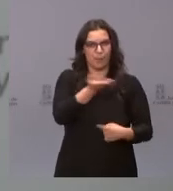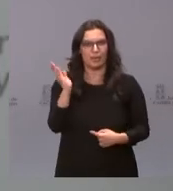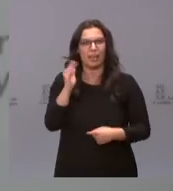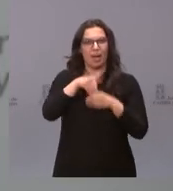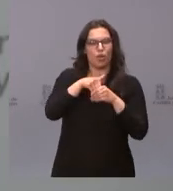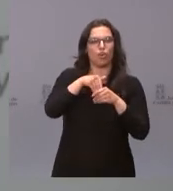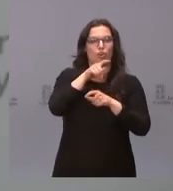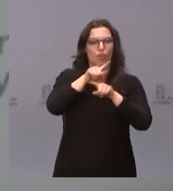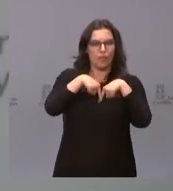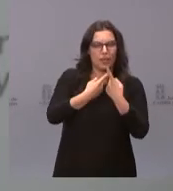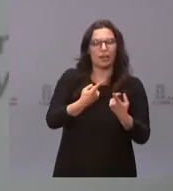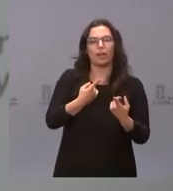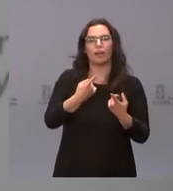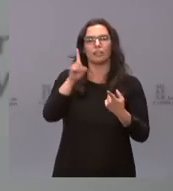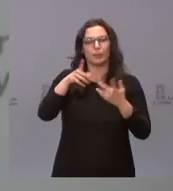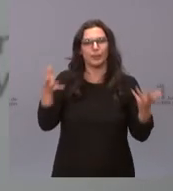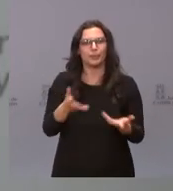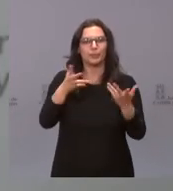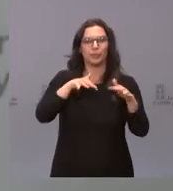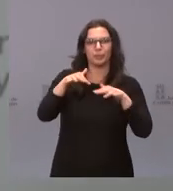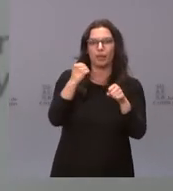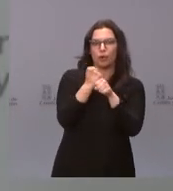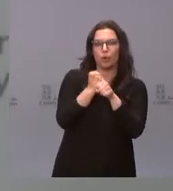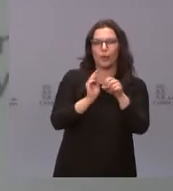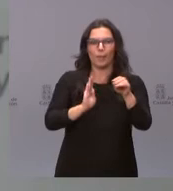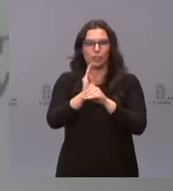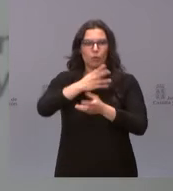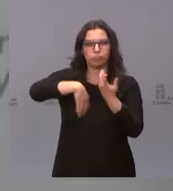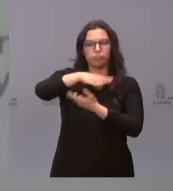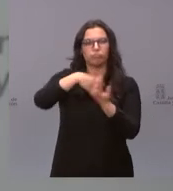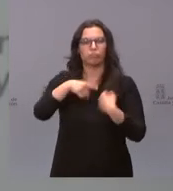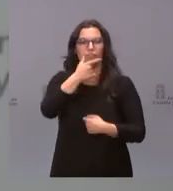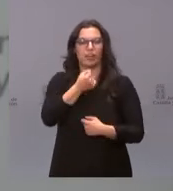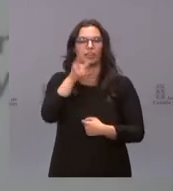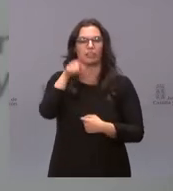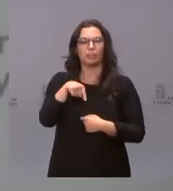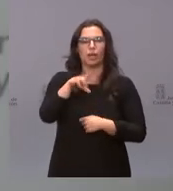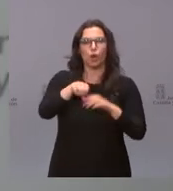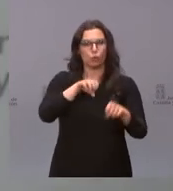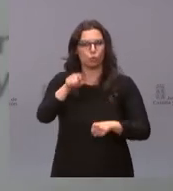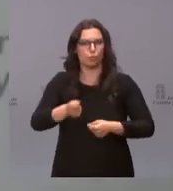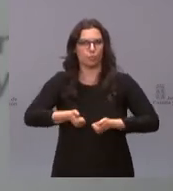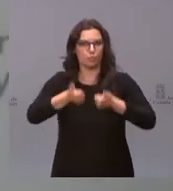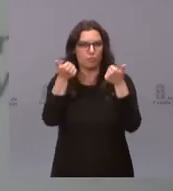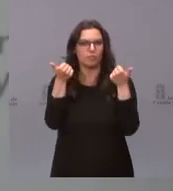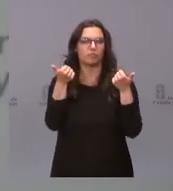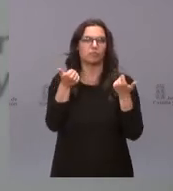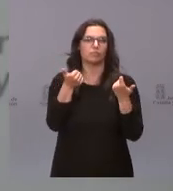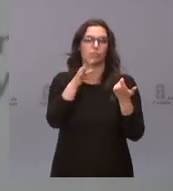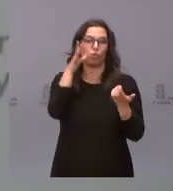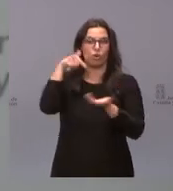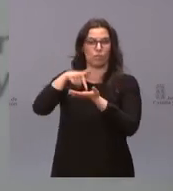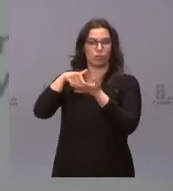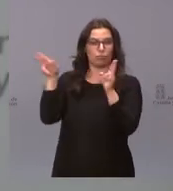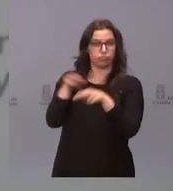se incentivará la actividad económica la inversión se va a incrementar el consumo con la eliminación de este